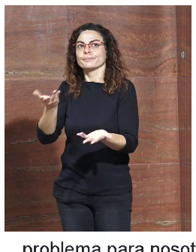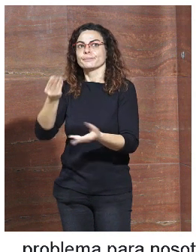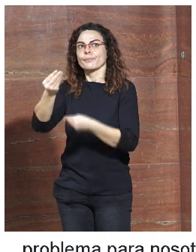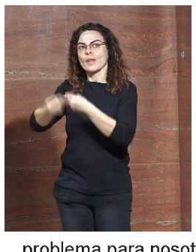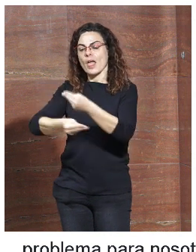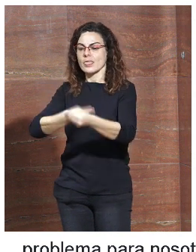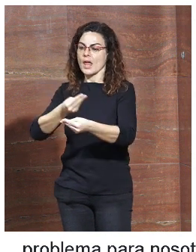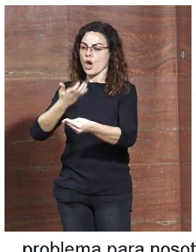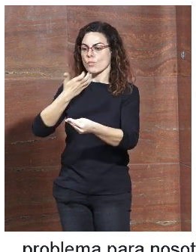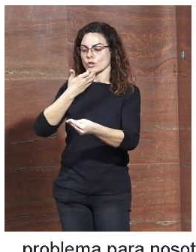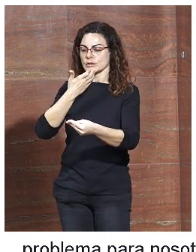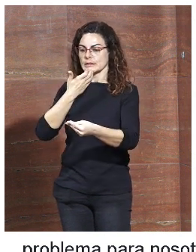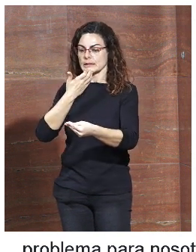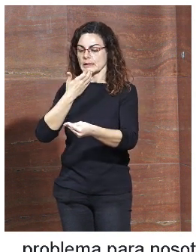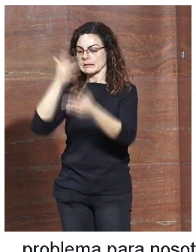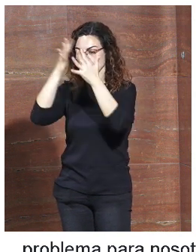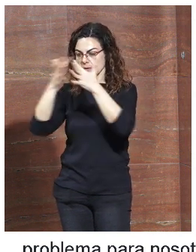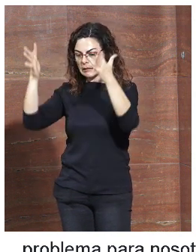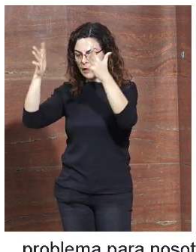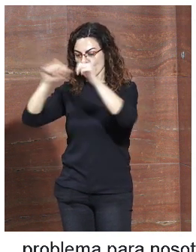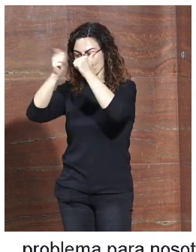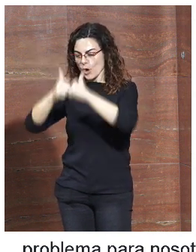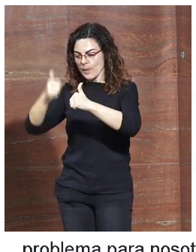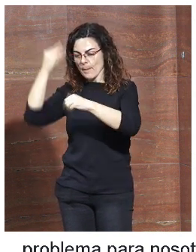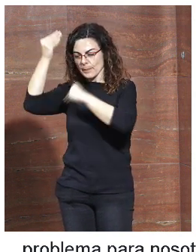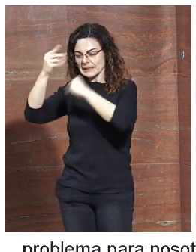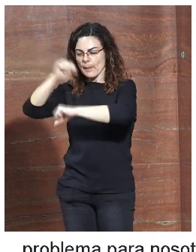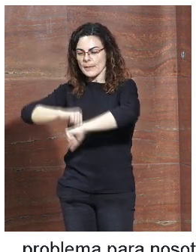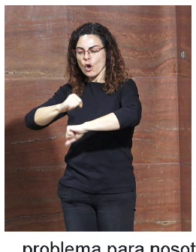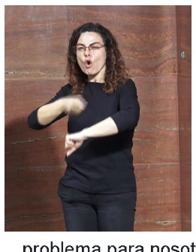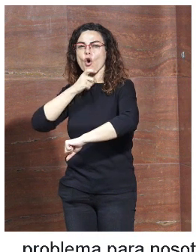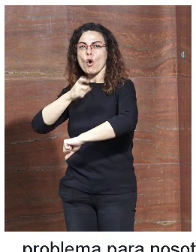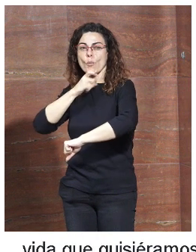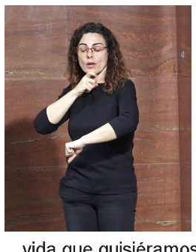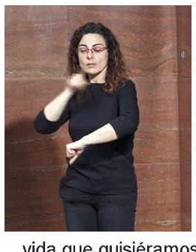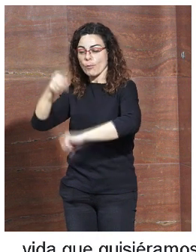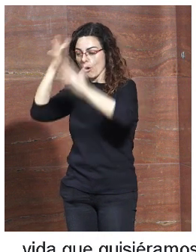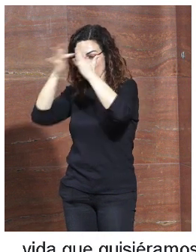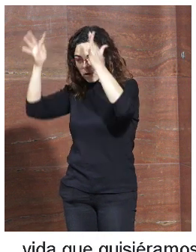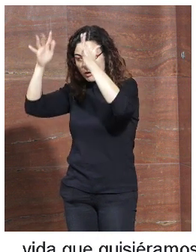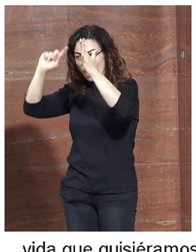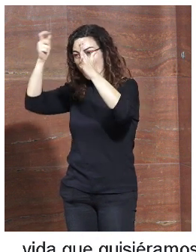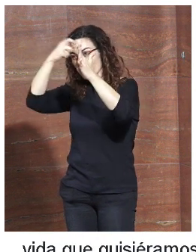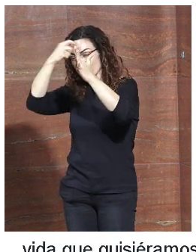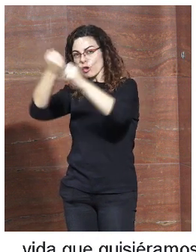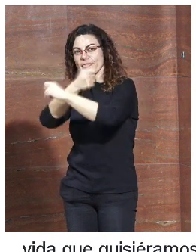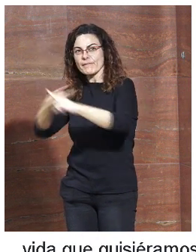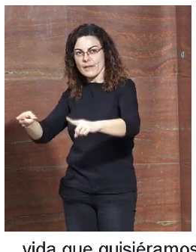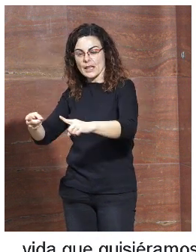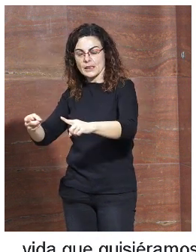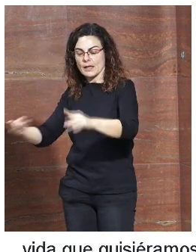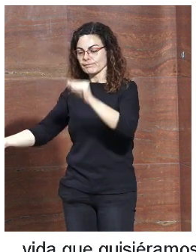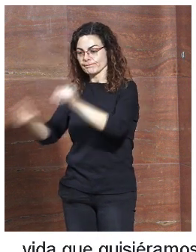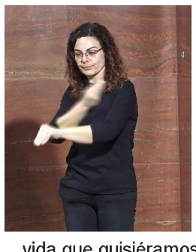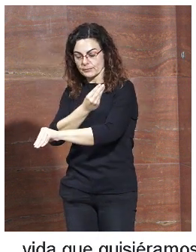un imaginario del envejecimiento nuevo, porque el que tienen no es el adecuado. Y lo hemos visto, por ejemplo, a propósito